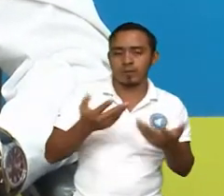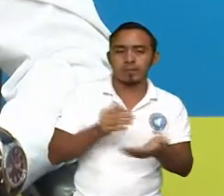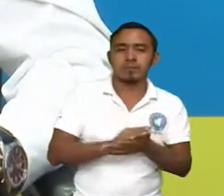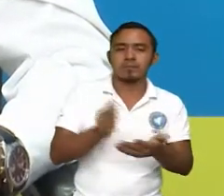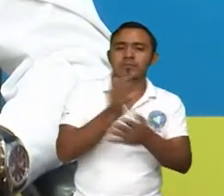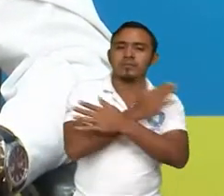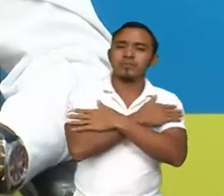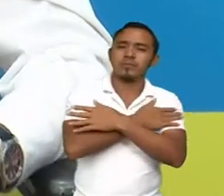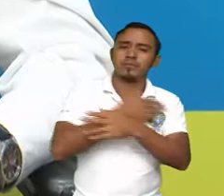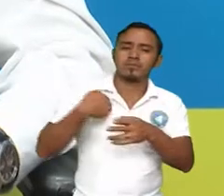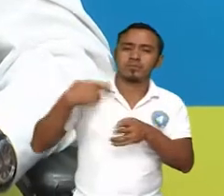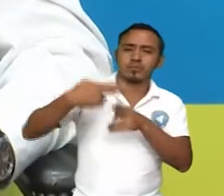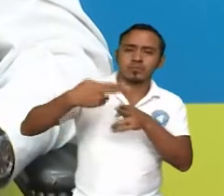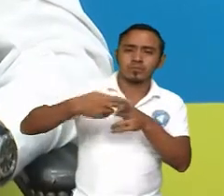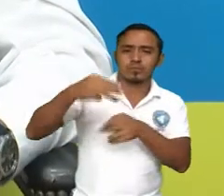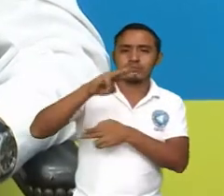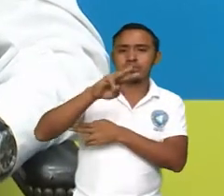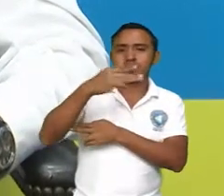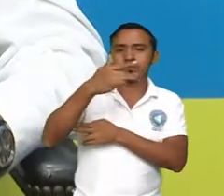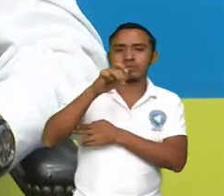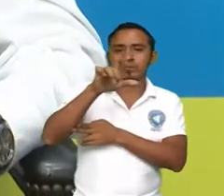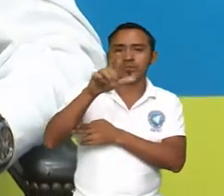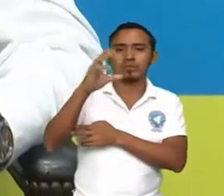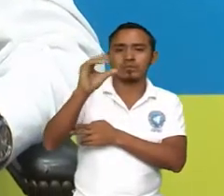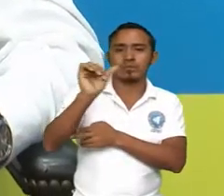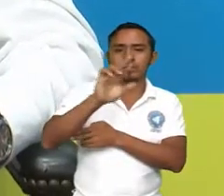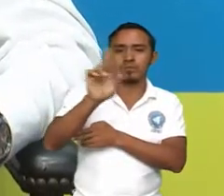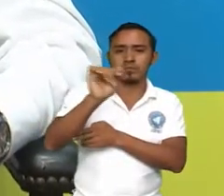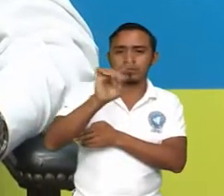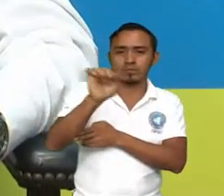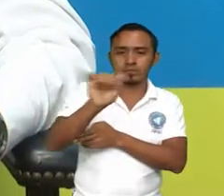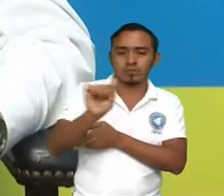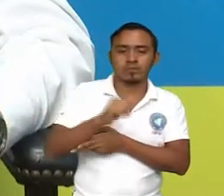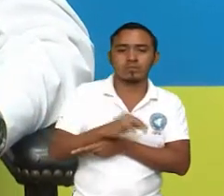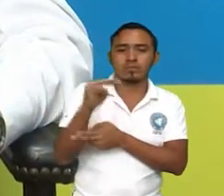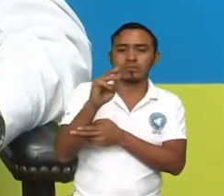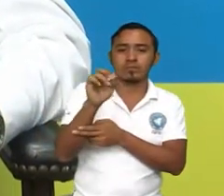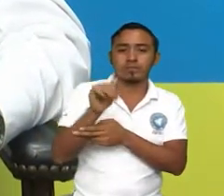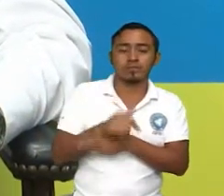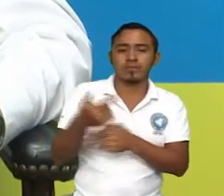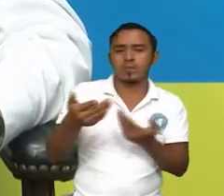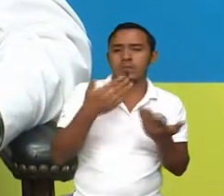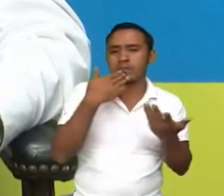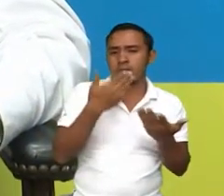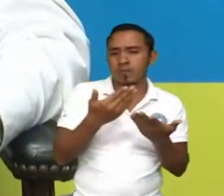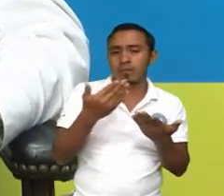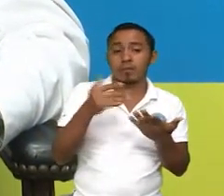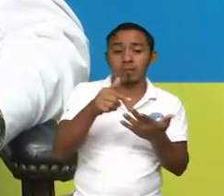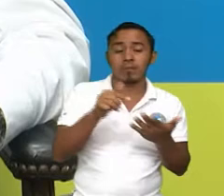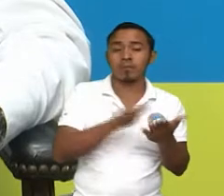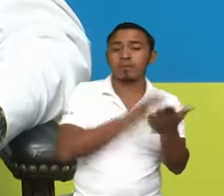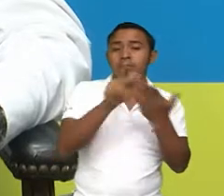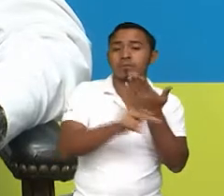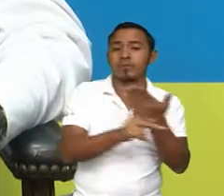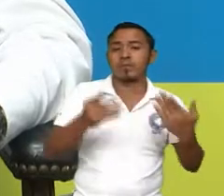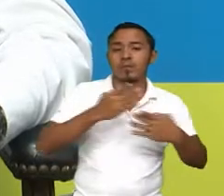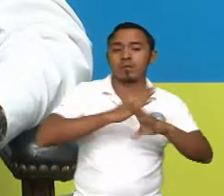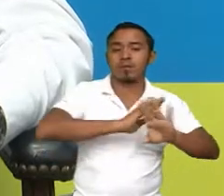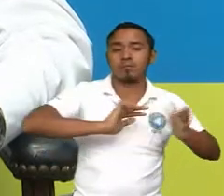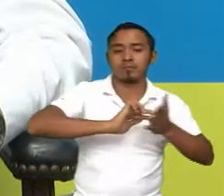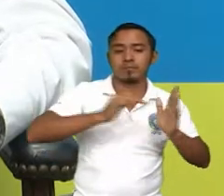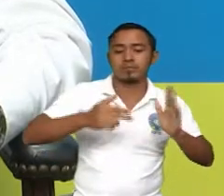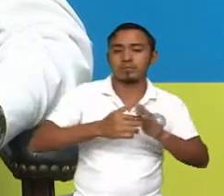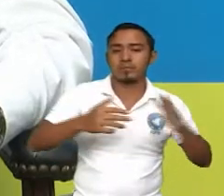saluda miguel carranza mena y les doy la bienvenida a su gustado programa prevenir de salud el día de hoy vamos a estar conversando sobre